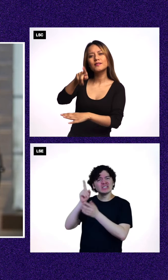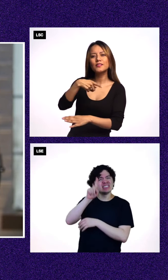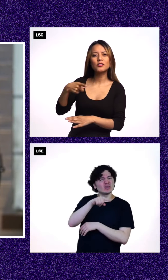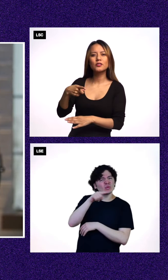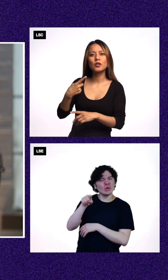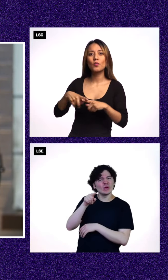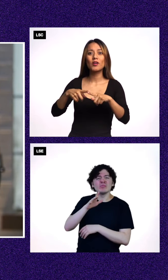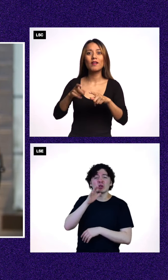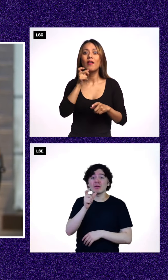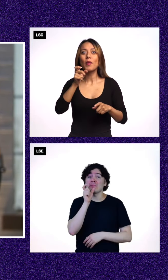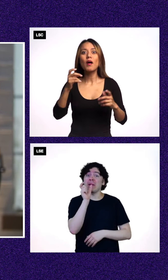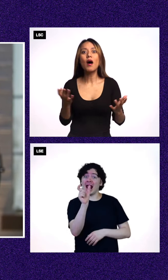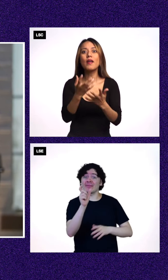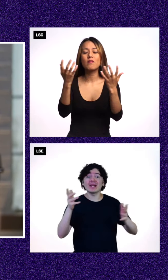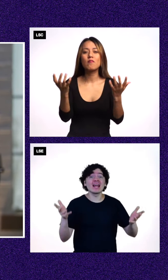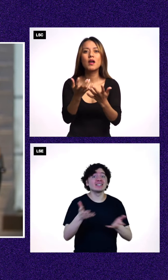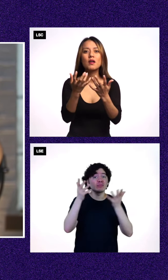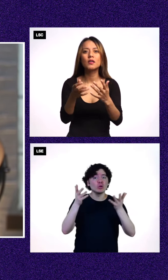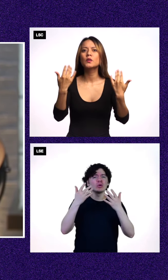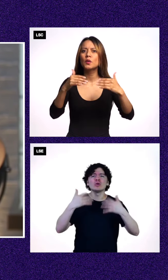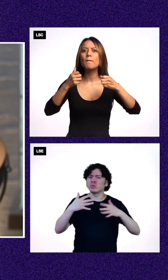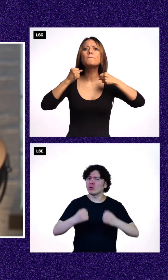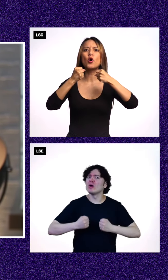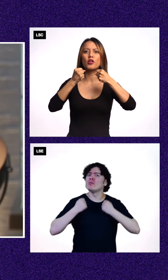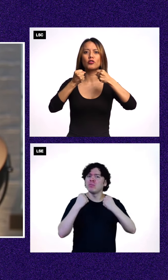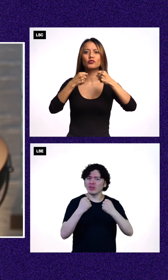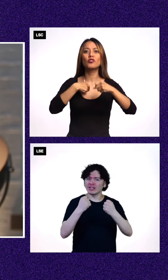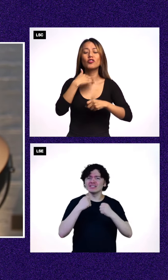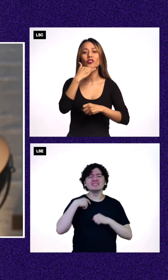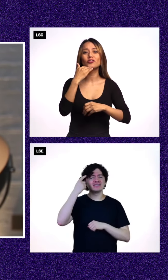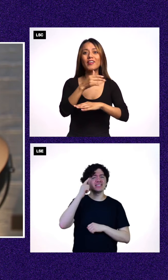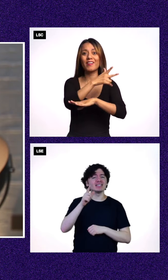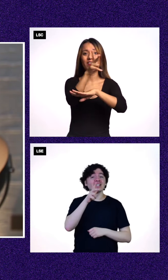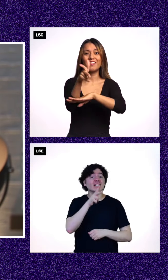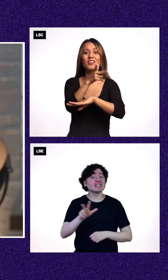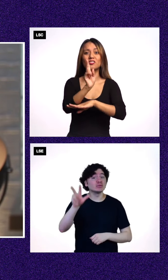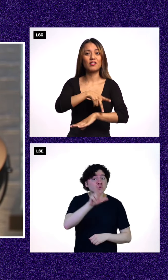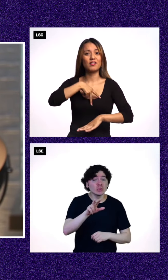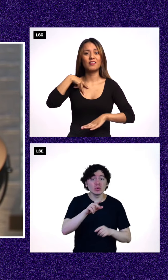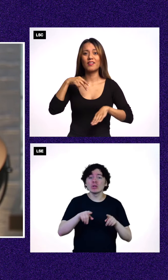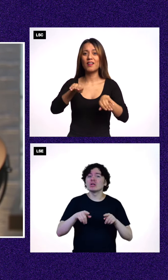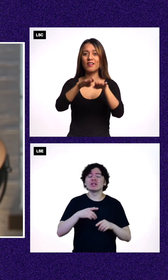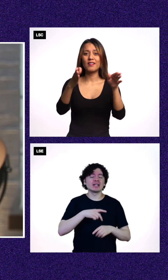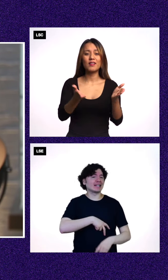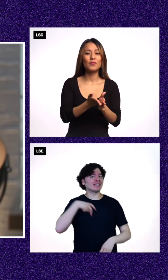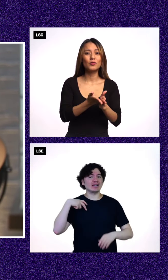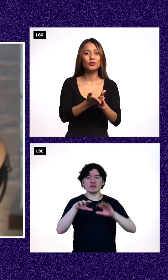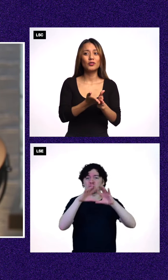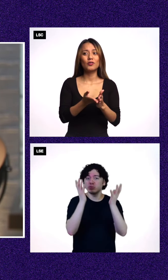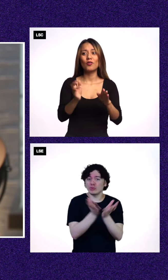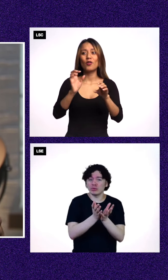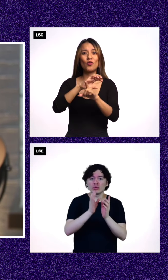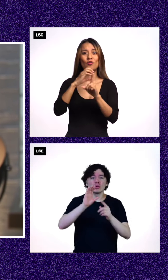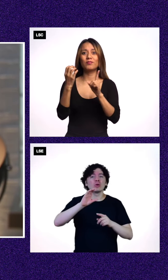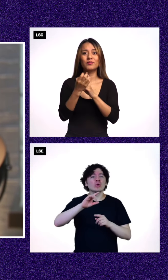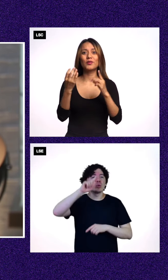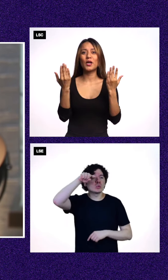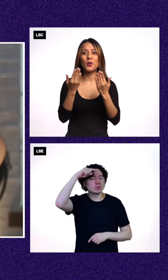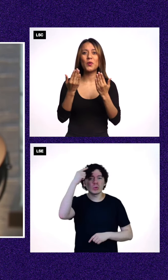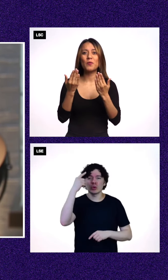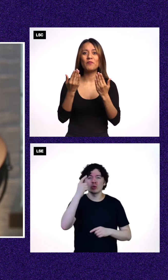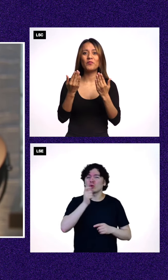muy poderoso y honestamente creo que en la iglesia Hillsong somos bendecidos porque tenemos una cultura tan alentadora. Pero